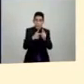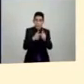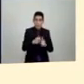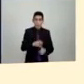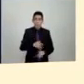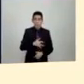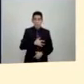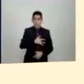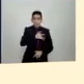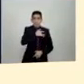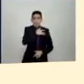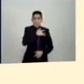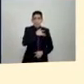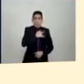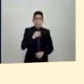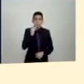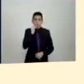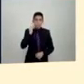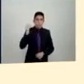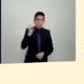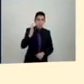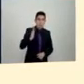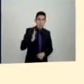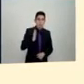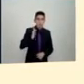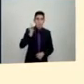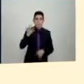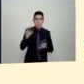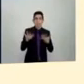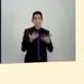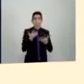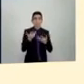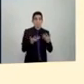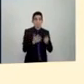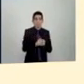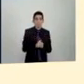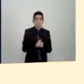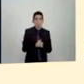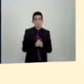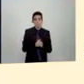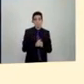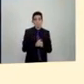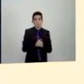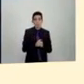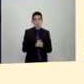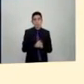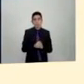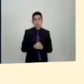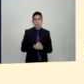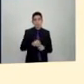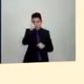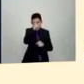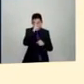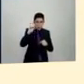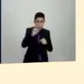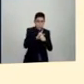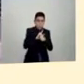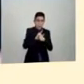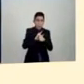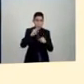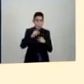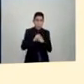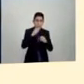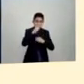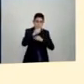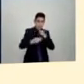tan maravilloso y tan, es decir, que se paseaba por la cultura y por el mundo de una manera tan.